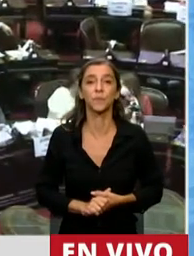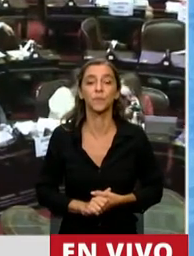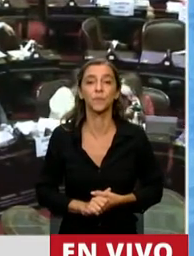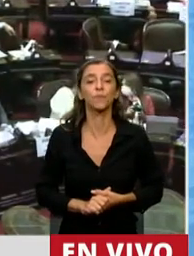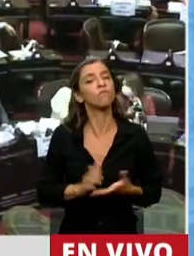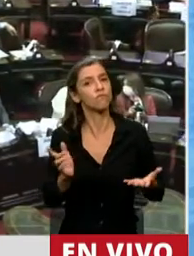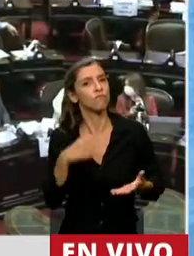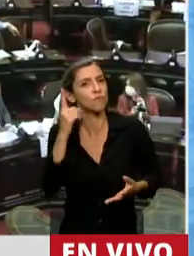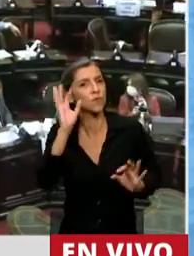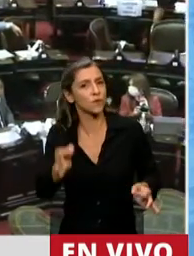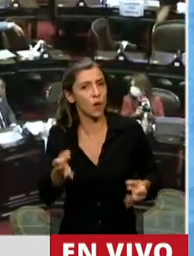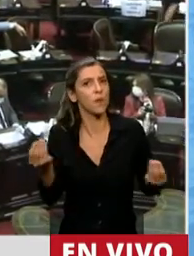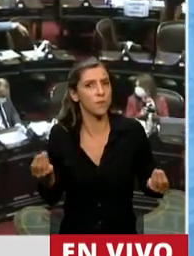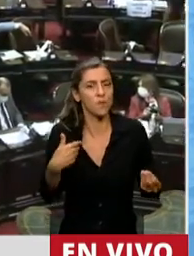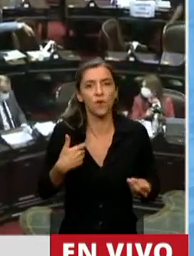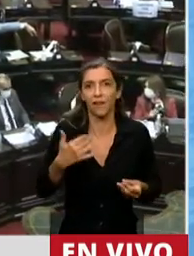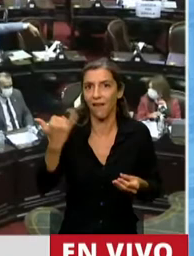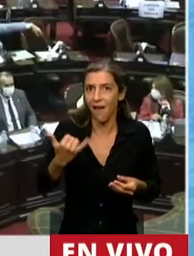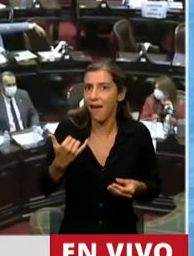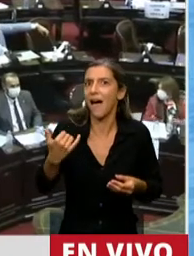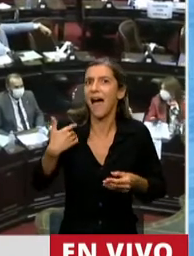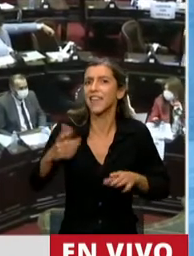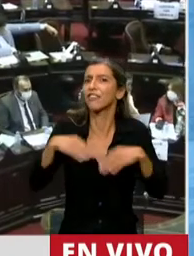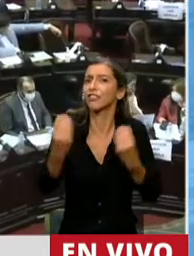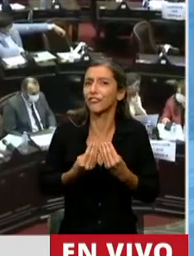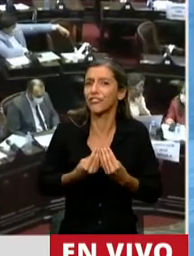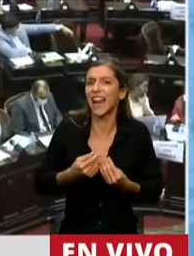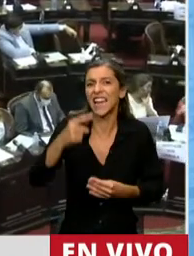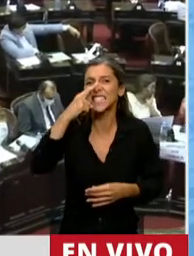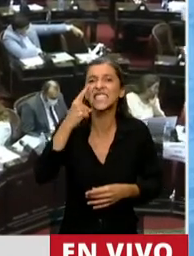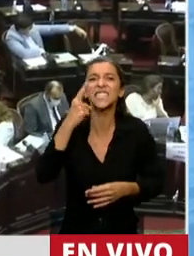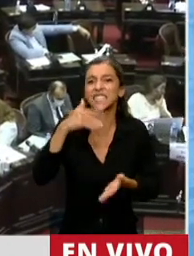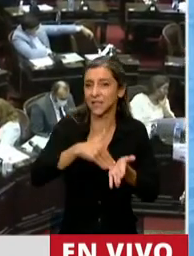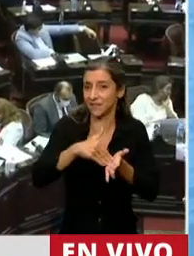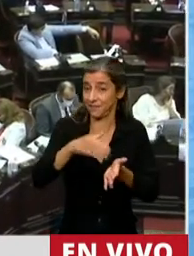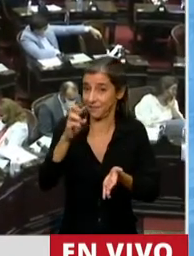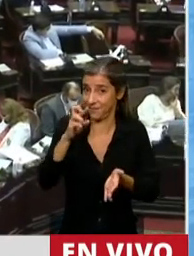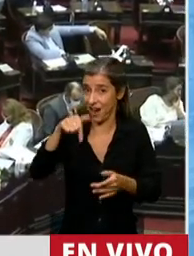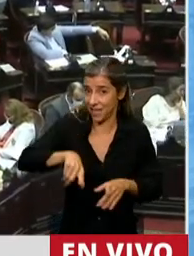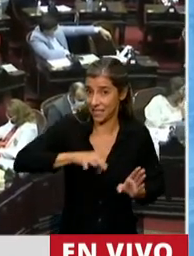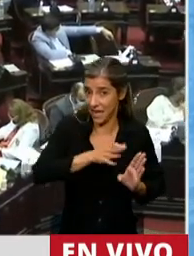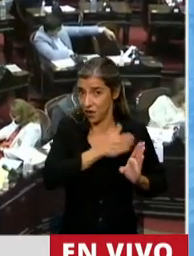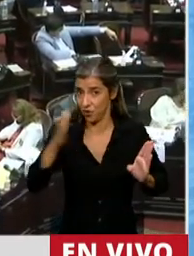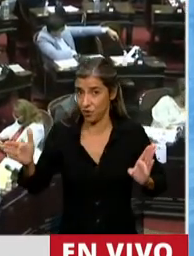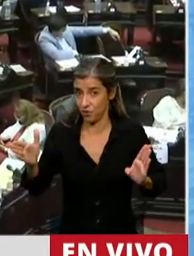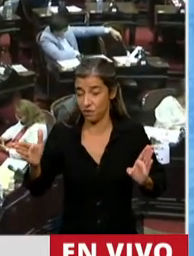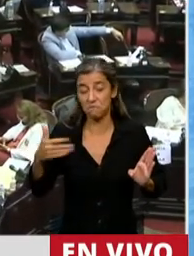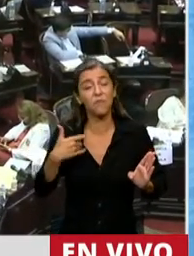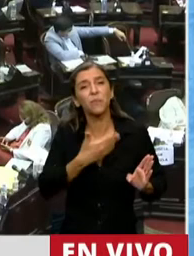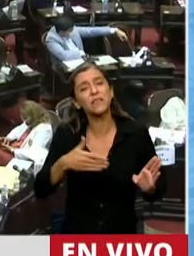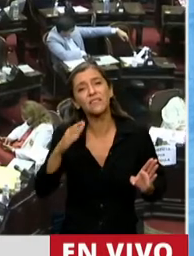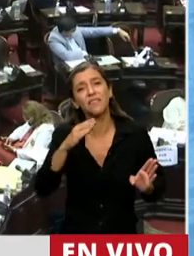Solo del punto de vista de la remuneración de la LELIC, señor presidente, estamos hablando de 7.000 millones de dólares este año. No me parece gracioso, señor